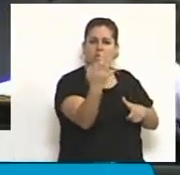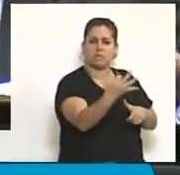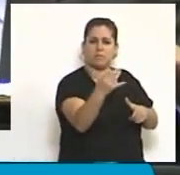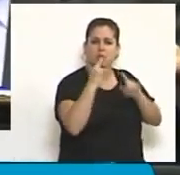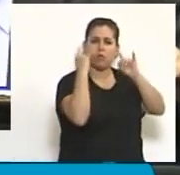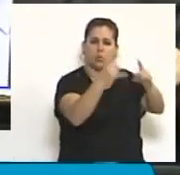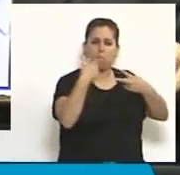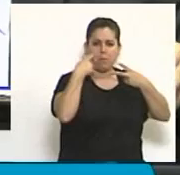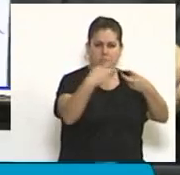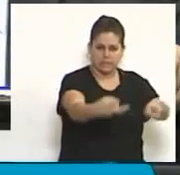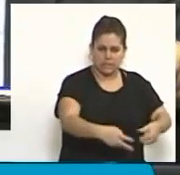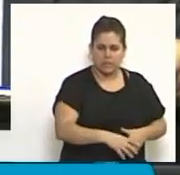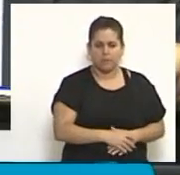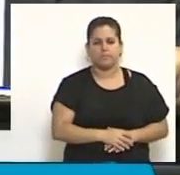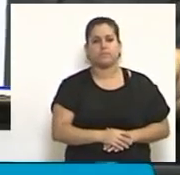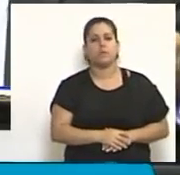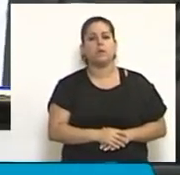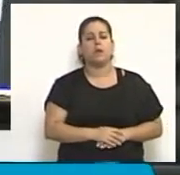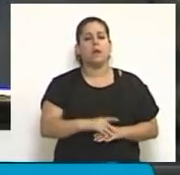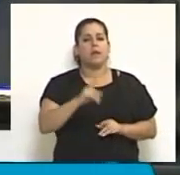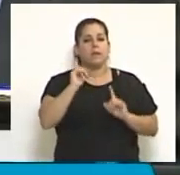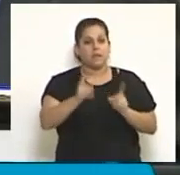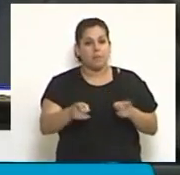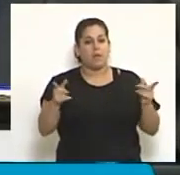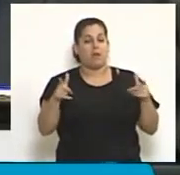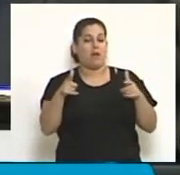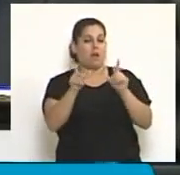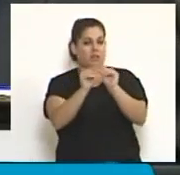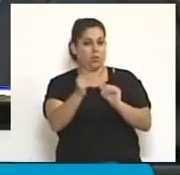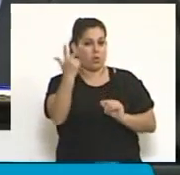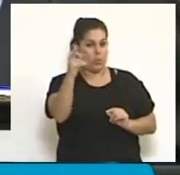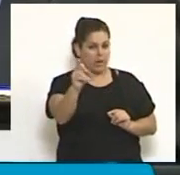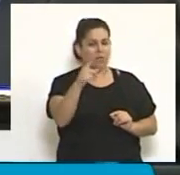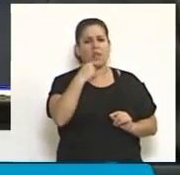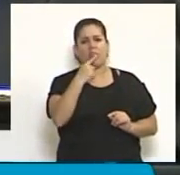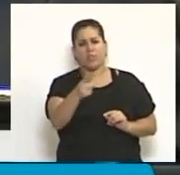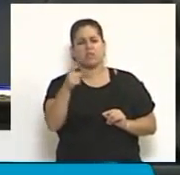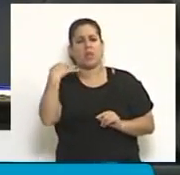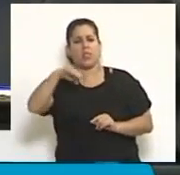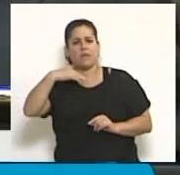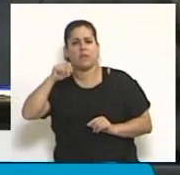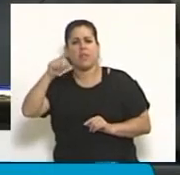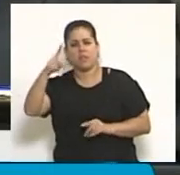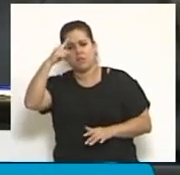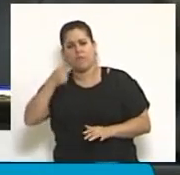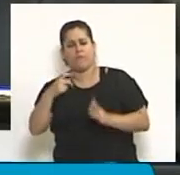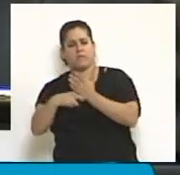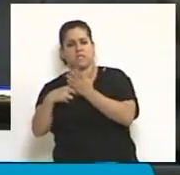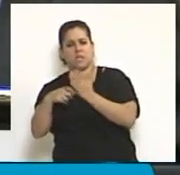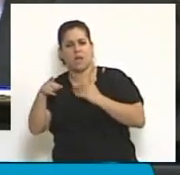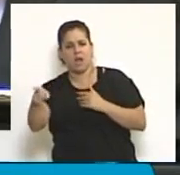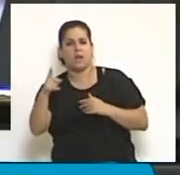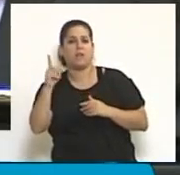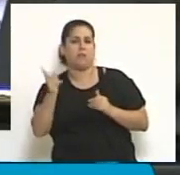especial investigadora. A su vez, el artículo 20 habla de los deberes del fiscal coordinador de distrito y, en